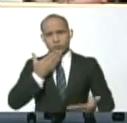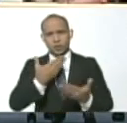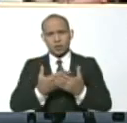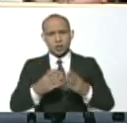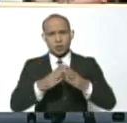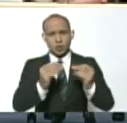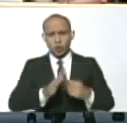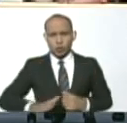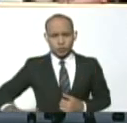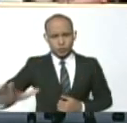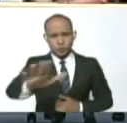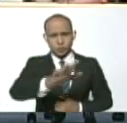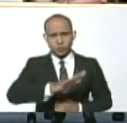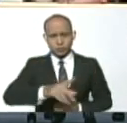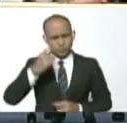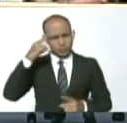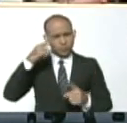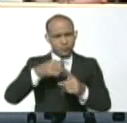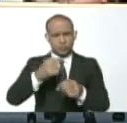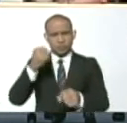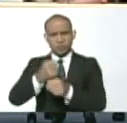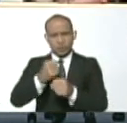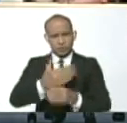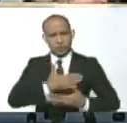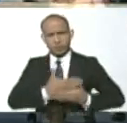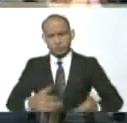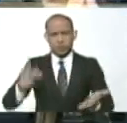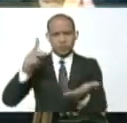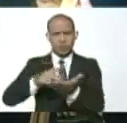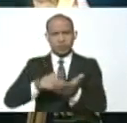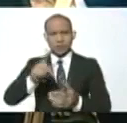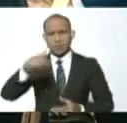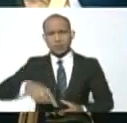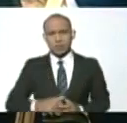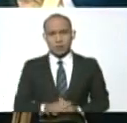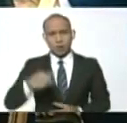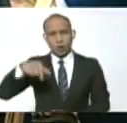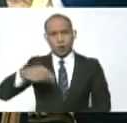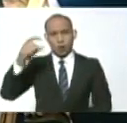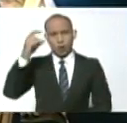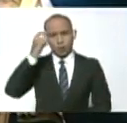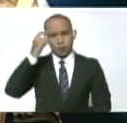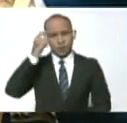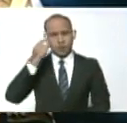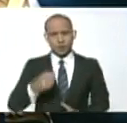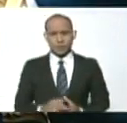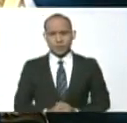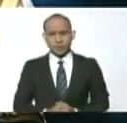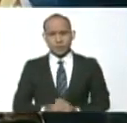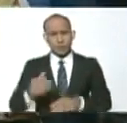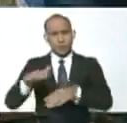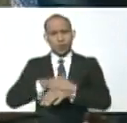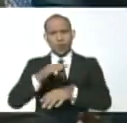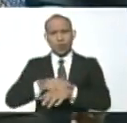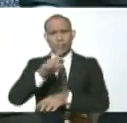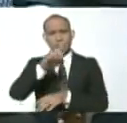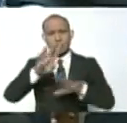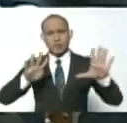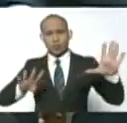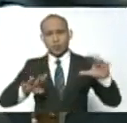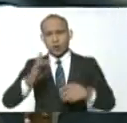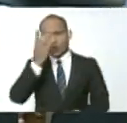su dedicación su tiempo su presencia hoy jueves 19 de